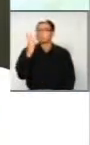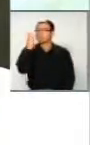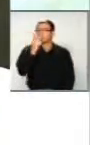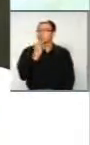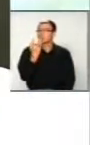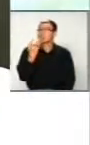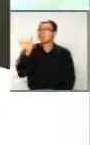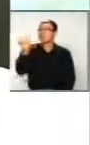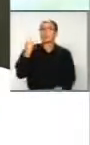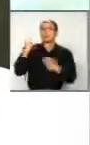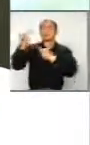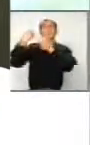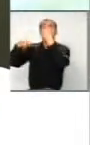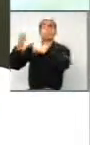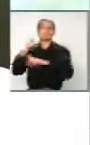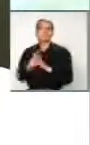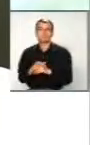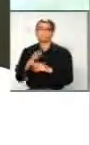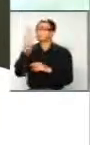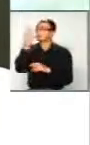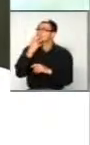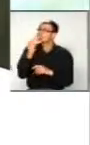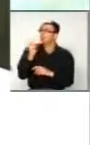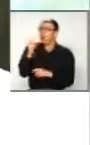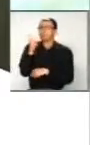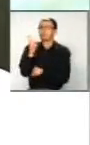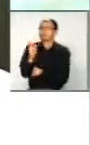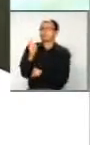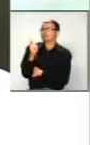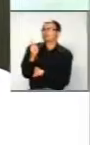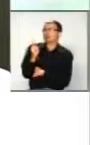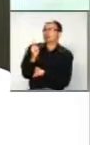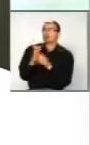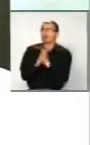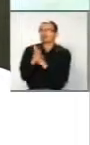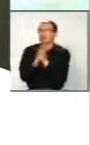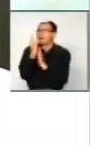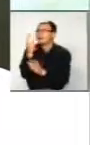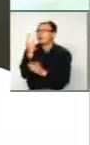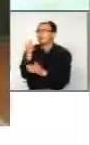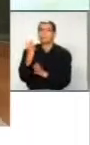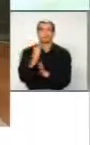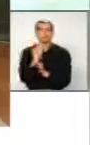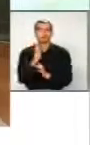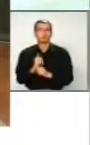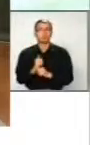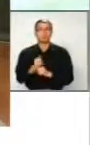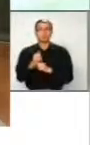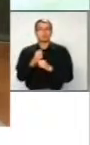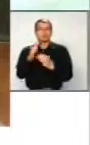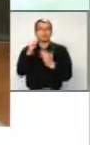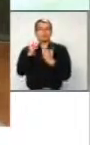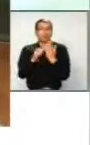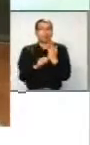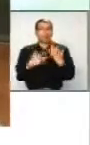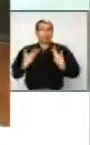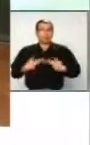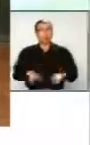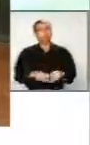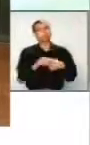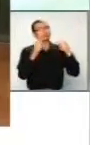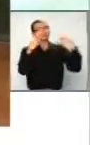vende, la belleza vende. Y si vamos a ver cualquier programa de televisión, cualquier